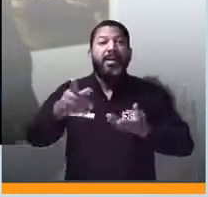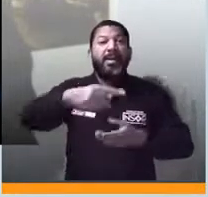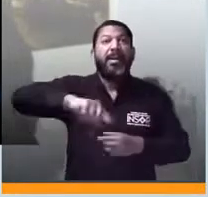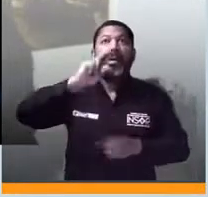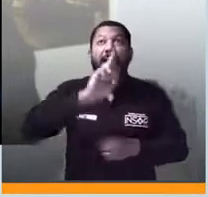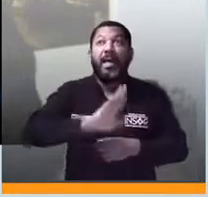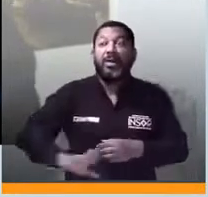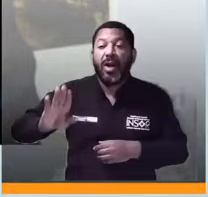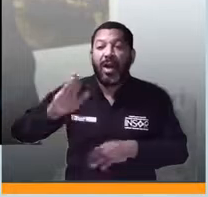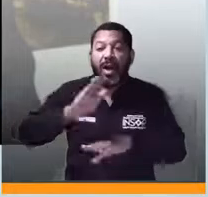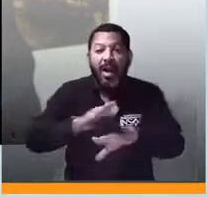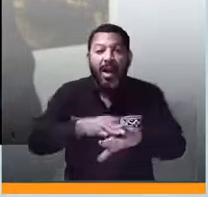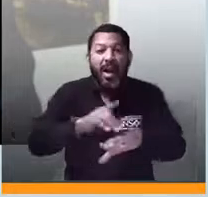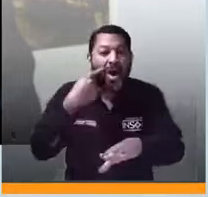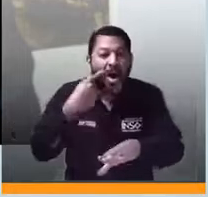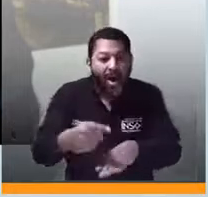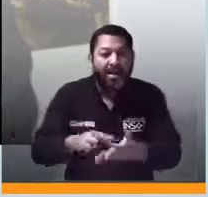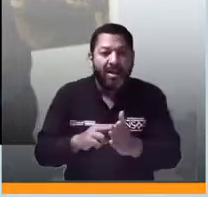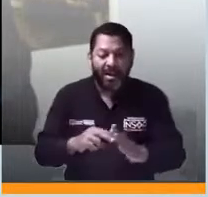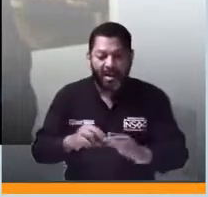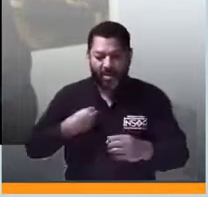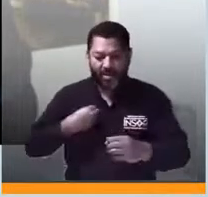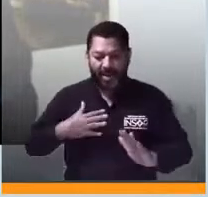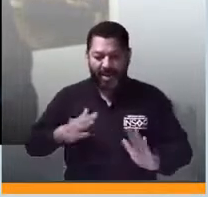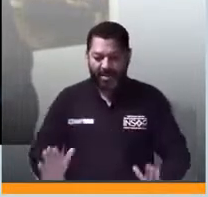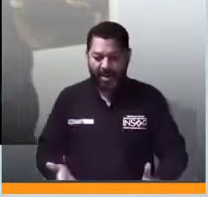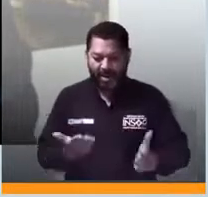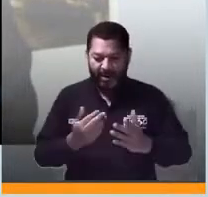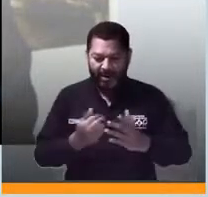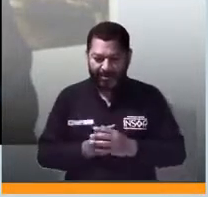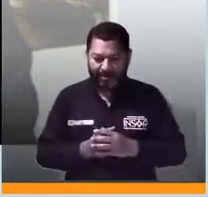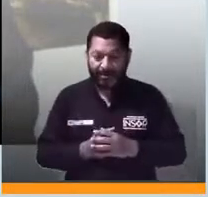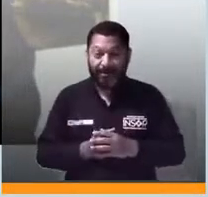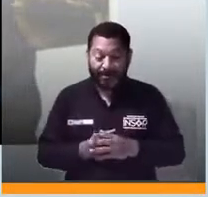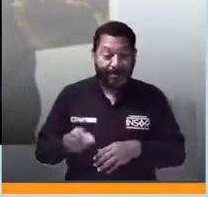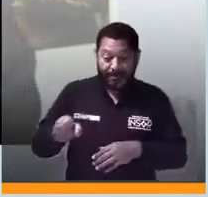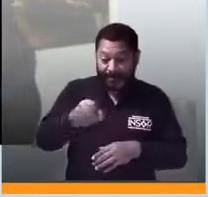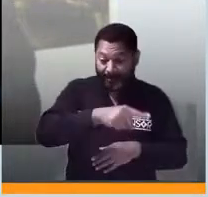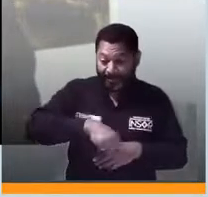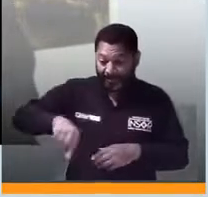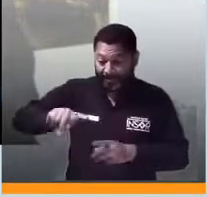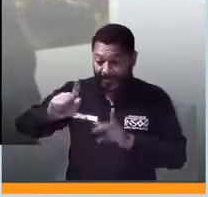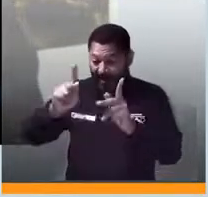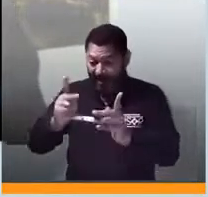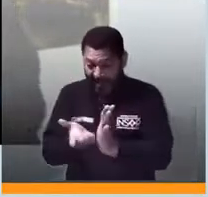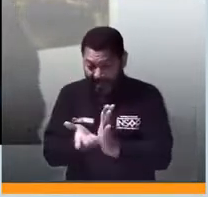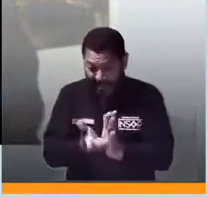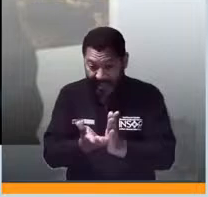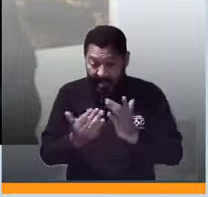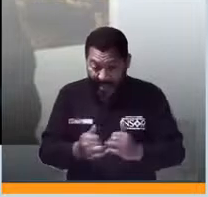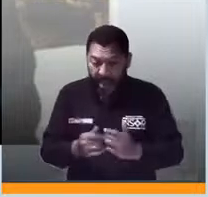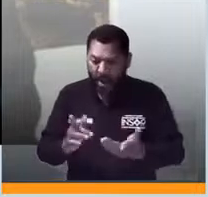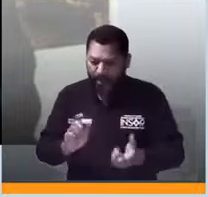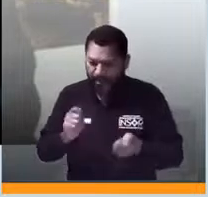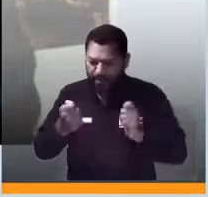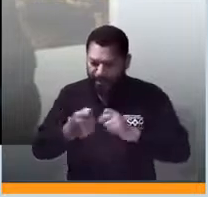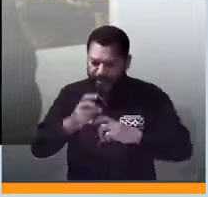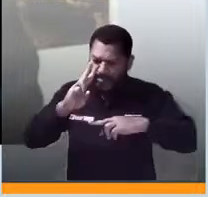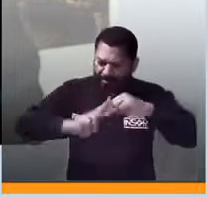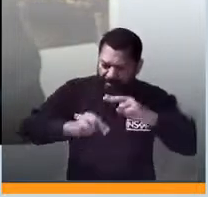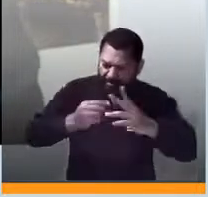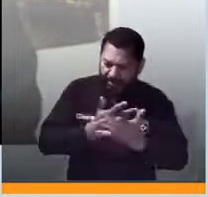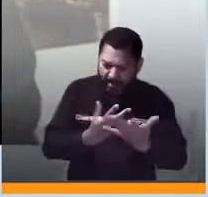para decirle cuáles son las oportunidades de mejora que se tienen. Entonces, nuestros estudiantes, en nuestra deconstrucción, junto con nuestros